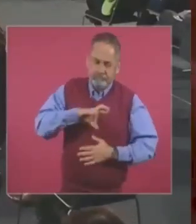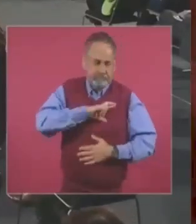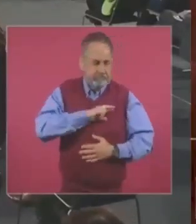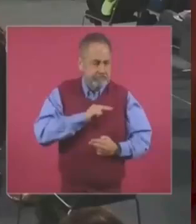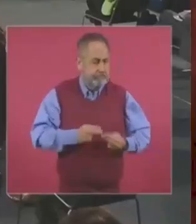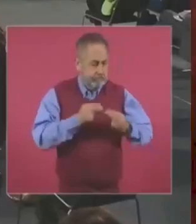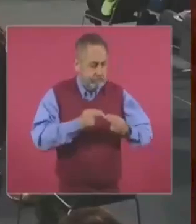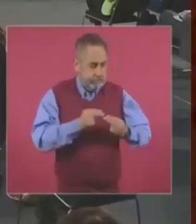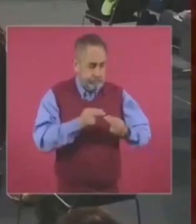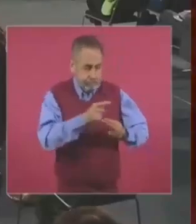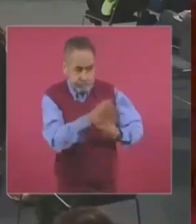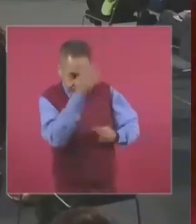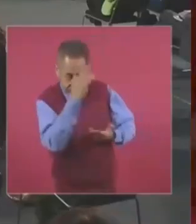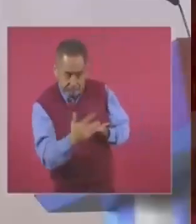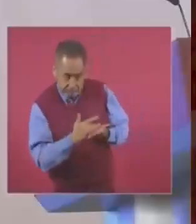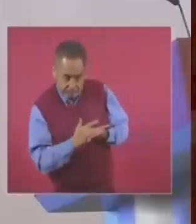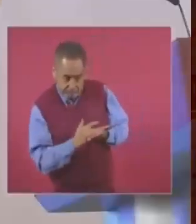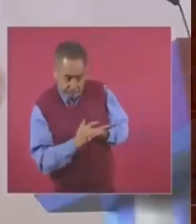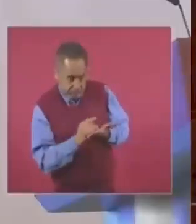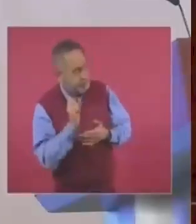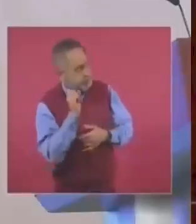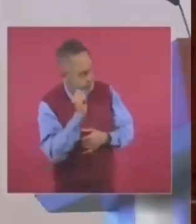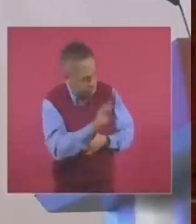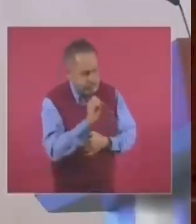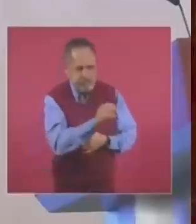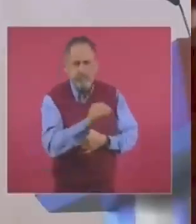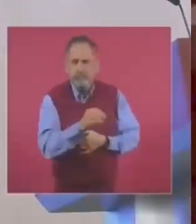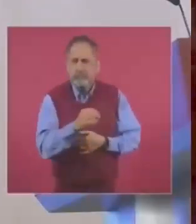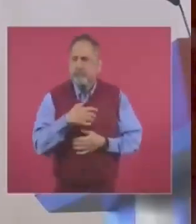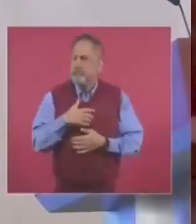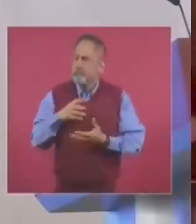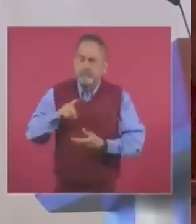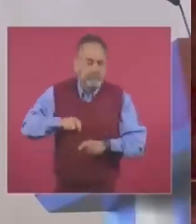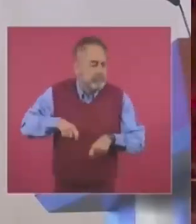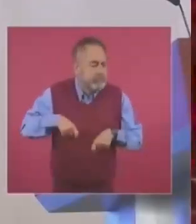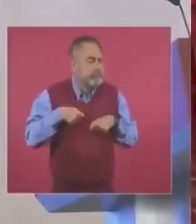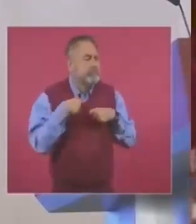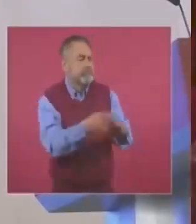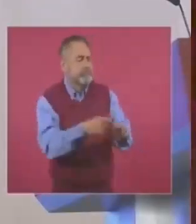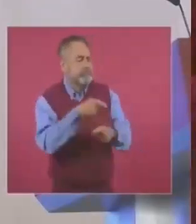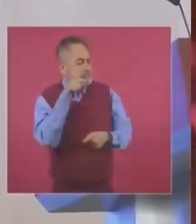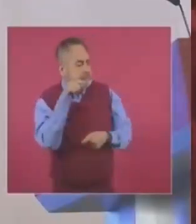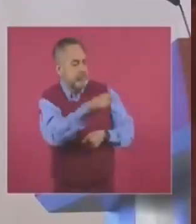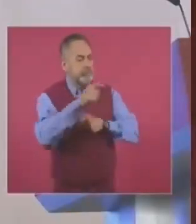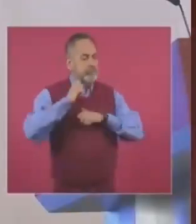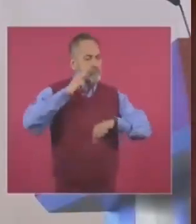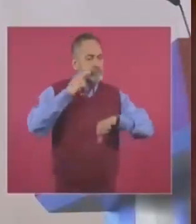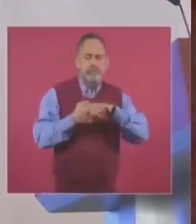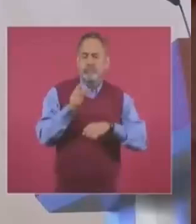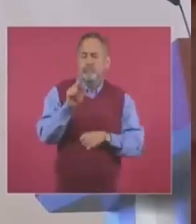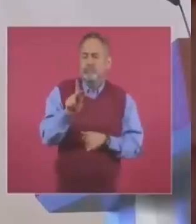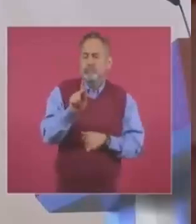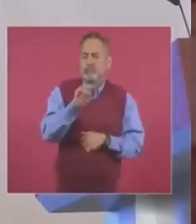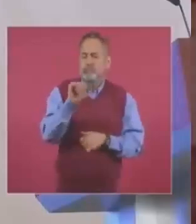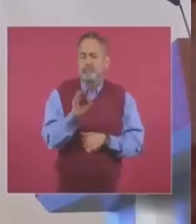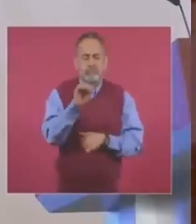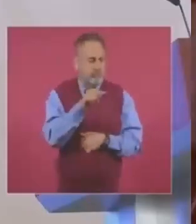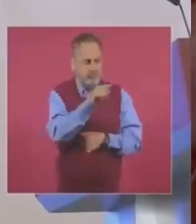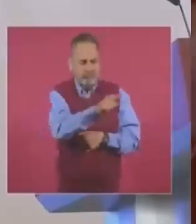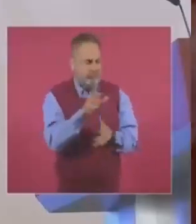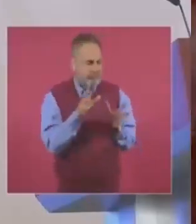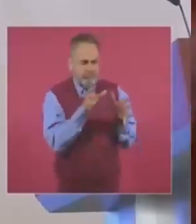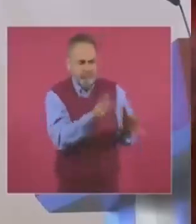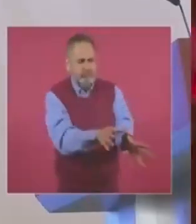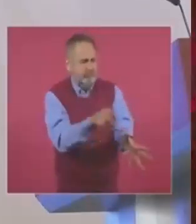afectaría la democracia en México, y desde su punto de vista esto daría paso a que el narcotráfico tuviera alguna injerencia en el